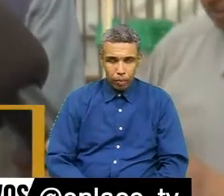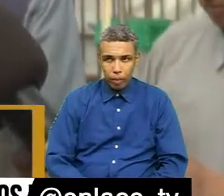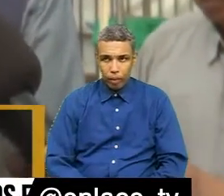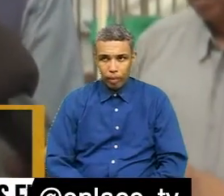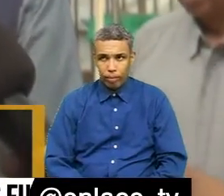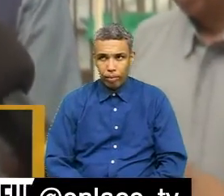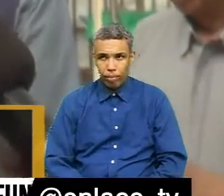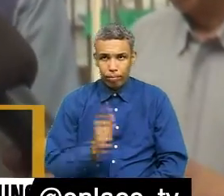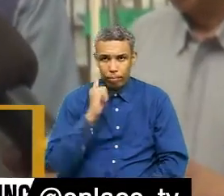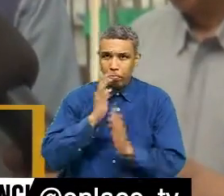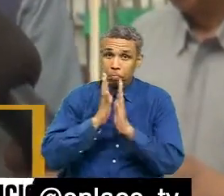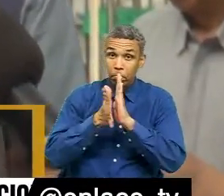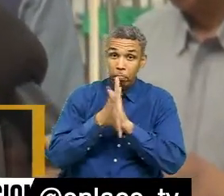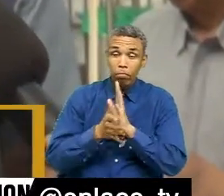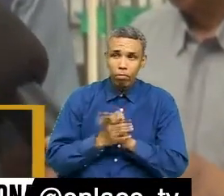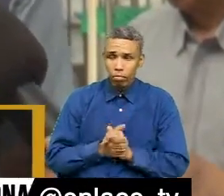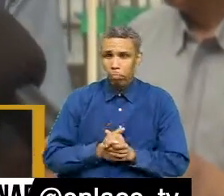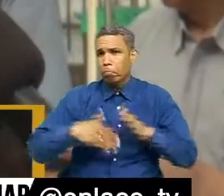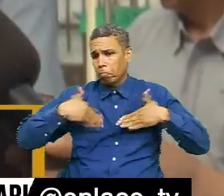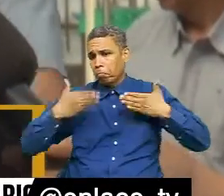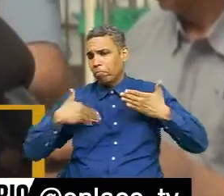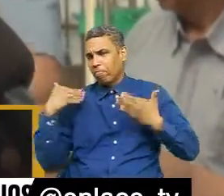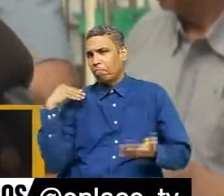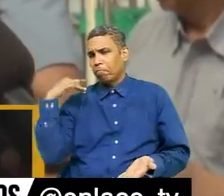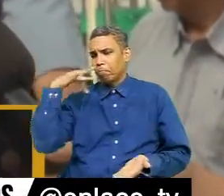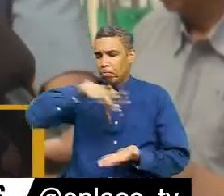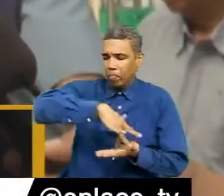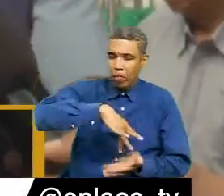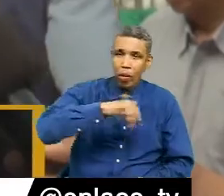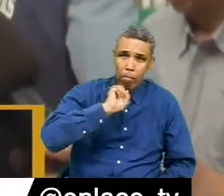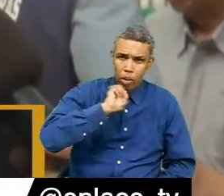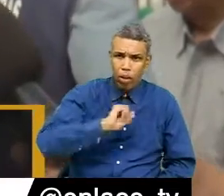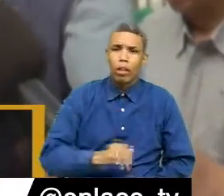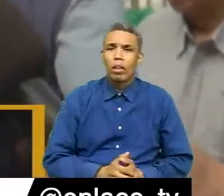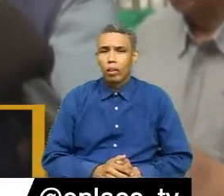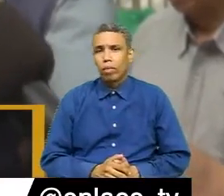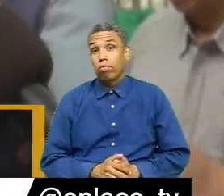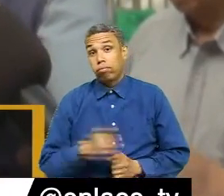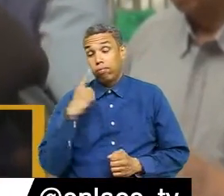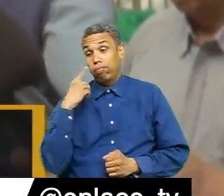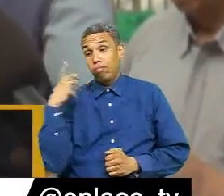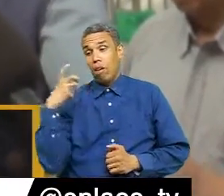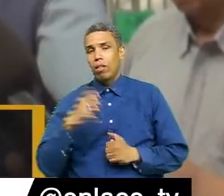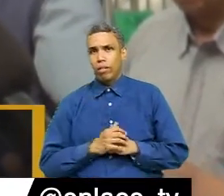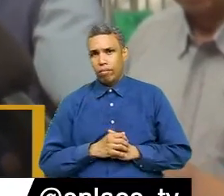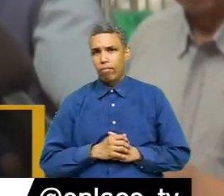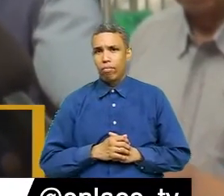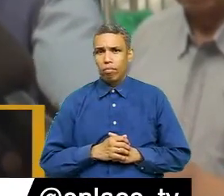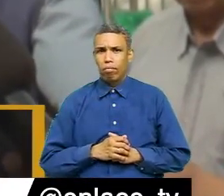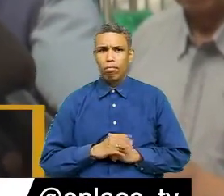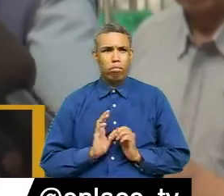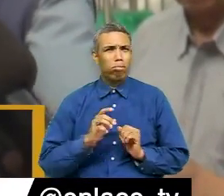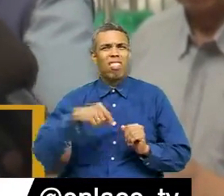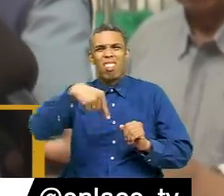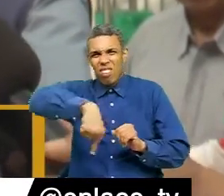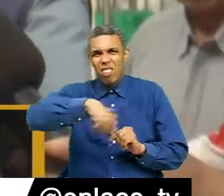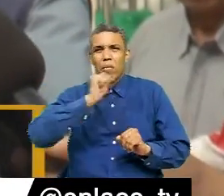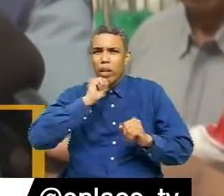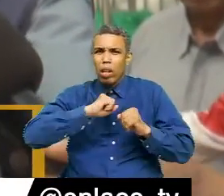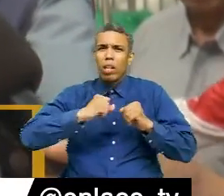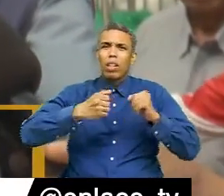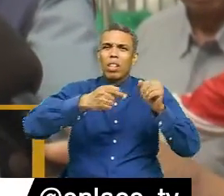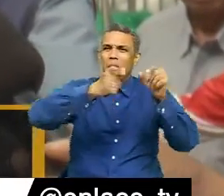muy emocionada de poder estar hoy aquí en Barranca, una ciudad tan importante, y en este evento particular de tantas víctimas. Nuestra